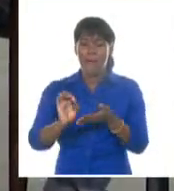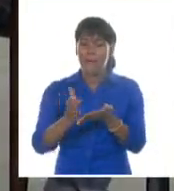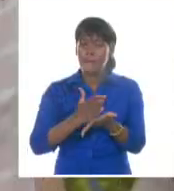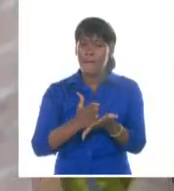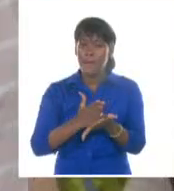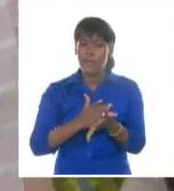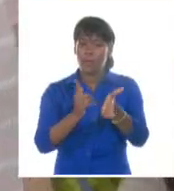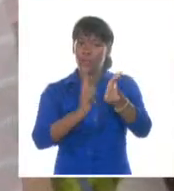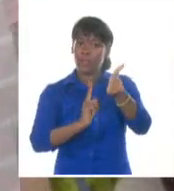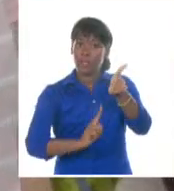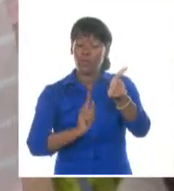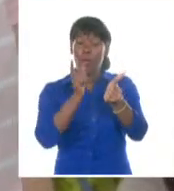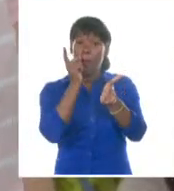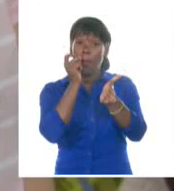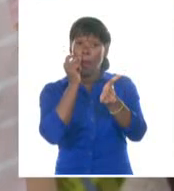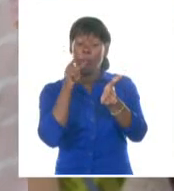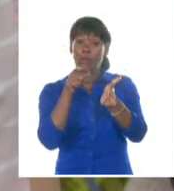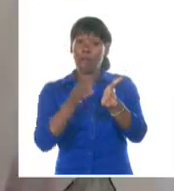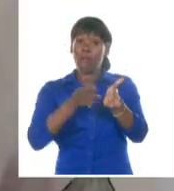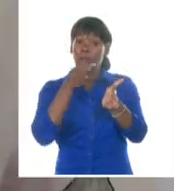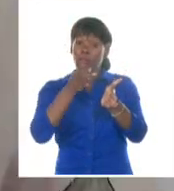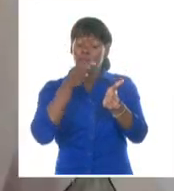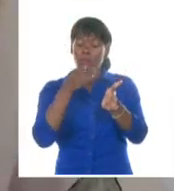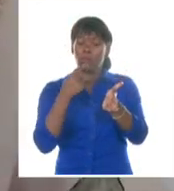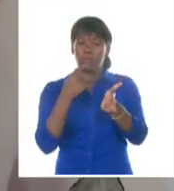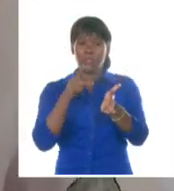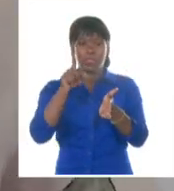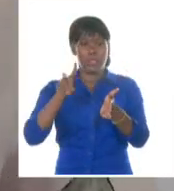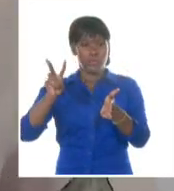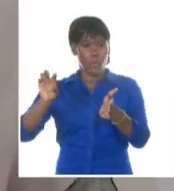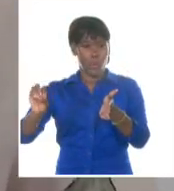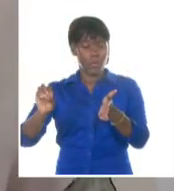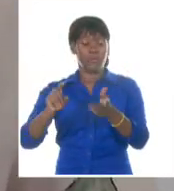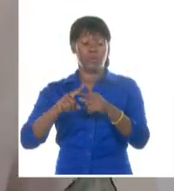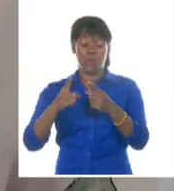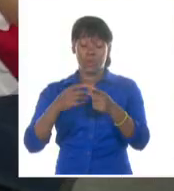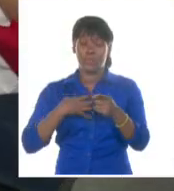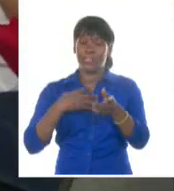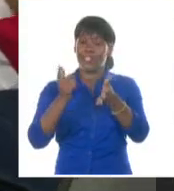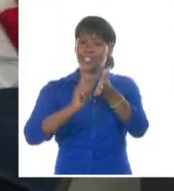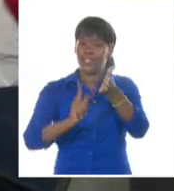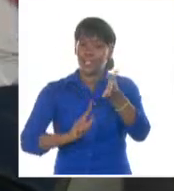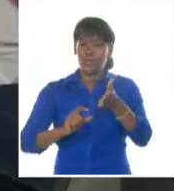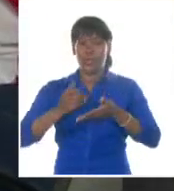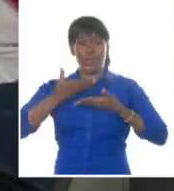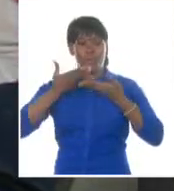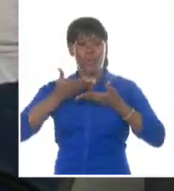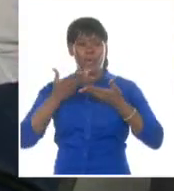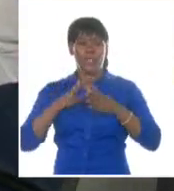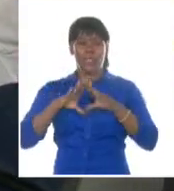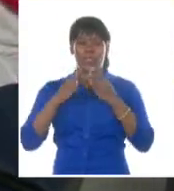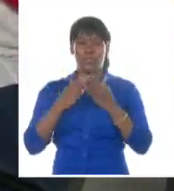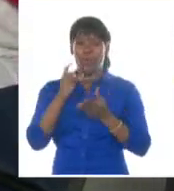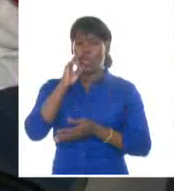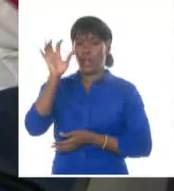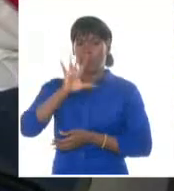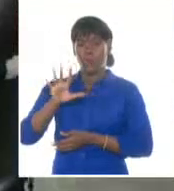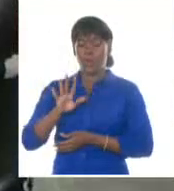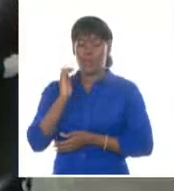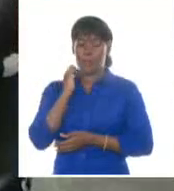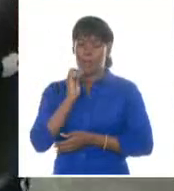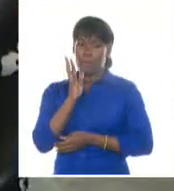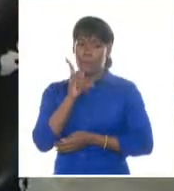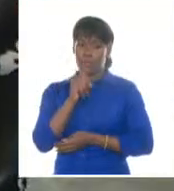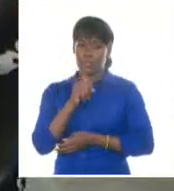celebraciones dedicado al aniversario 120 del natalicio del autor de obras como El Reino de este Mundo y El Siglo de las Luces.